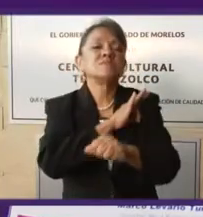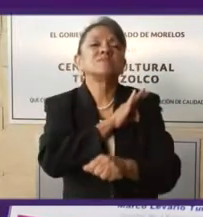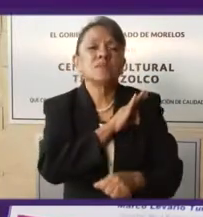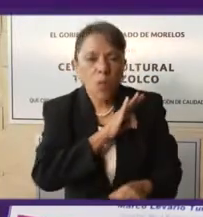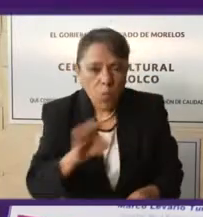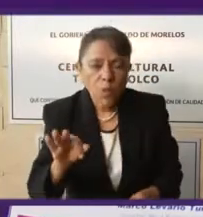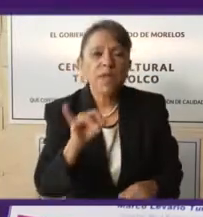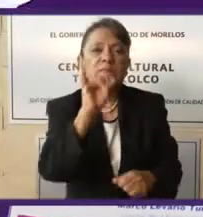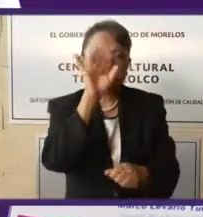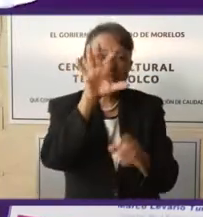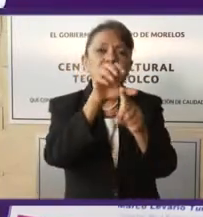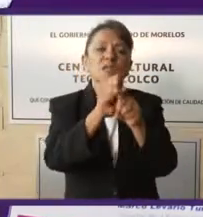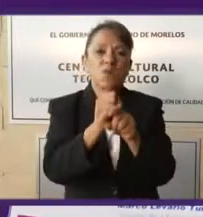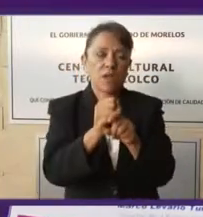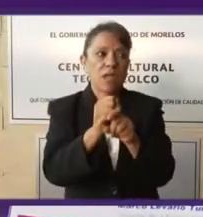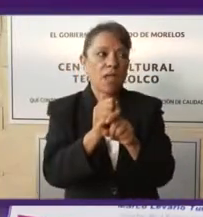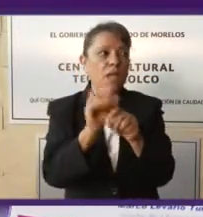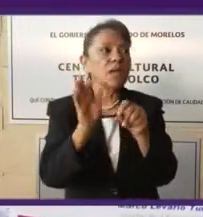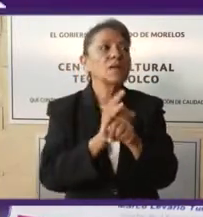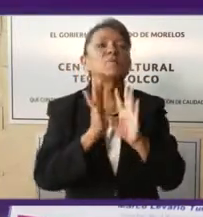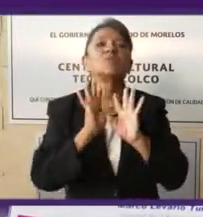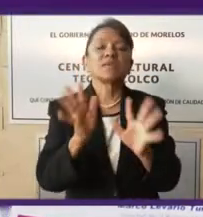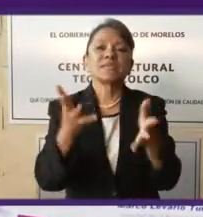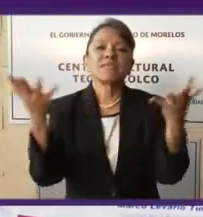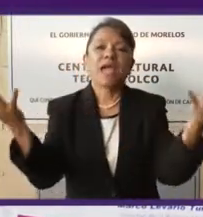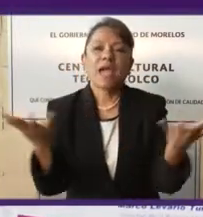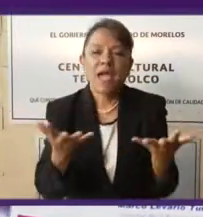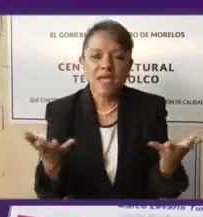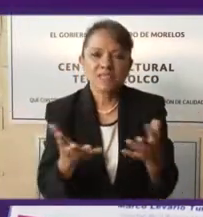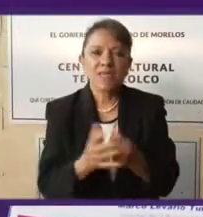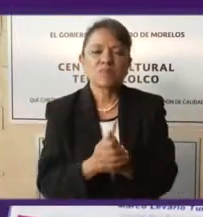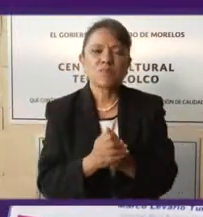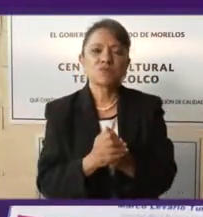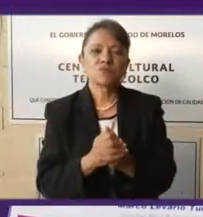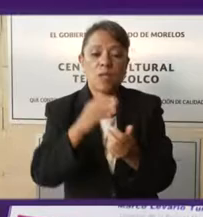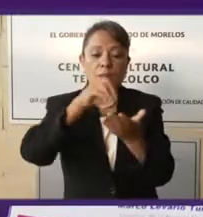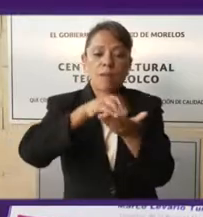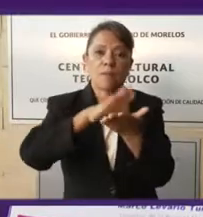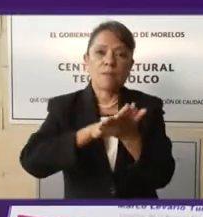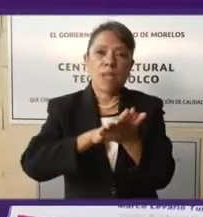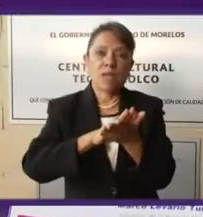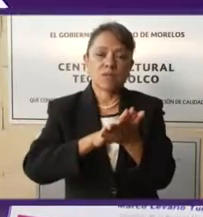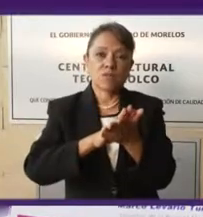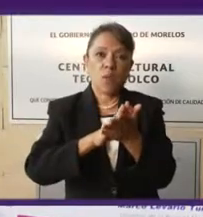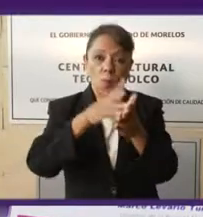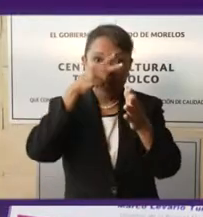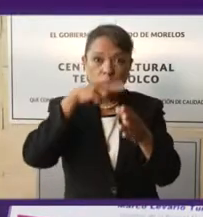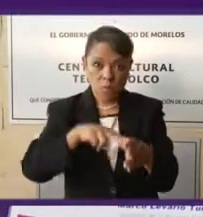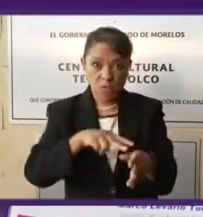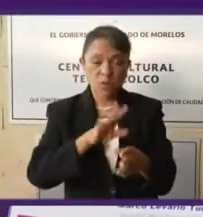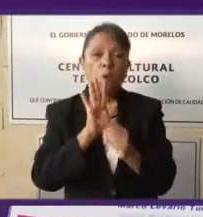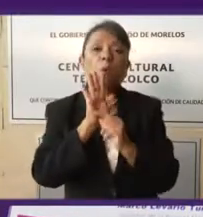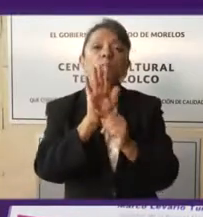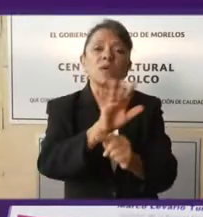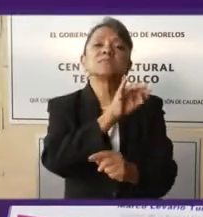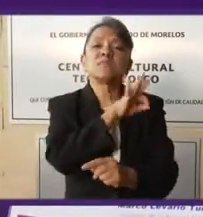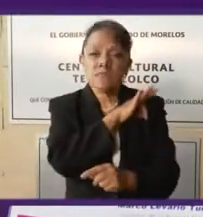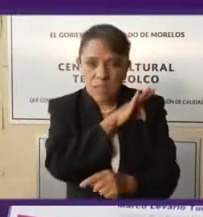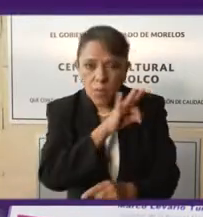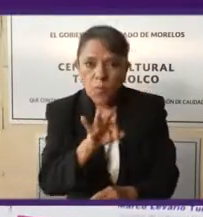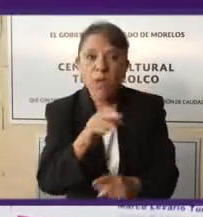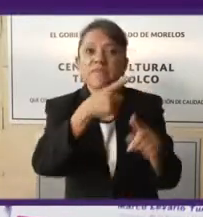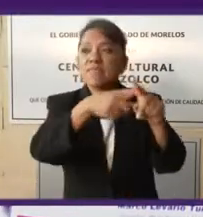porque hemos llevado acuerdos. El Pacto por México es una muestra de que es posible con los diversos